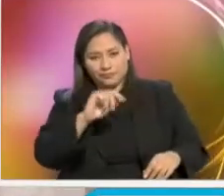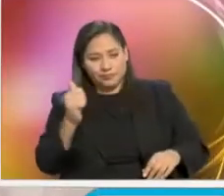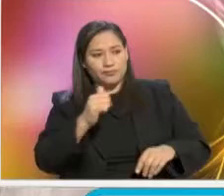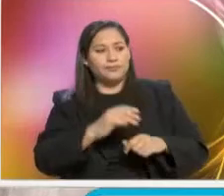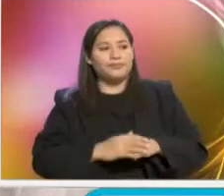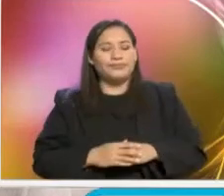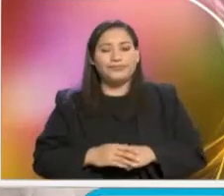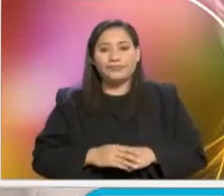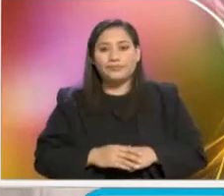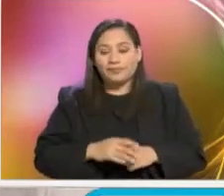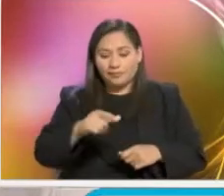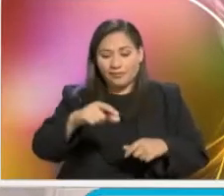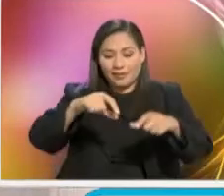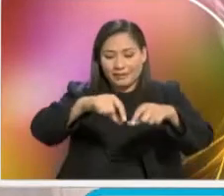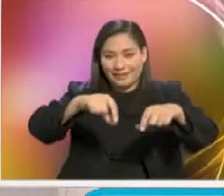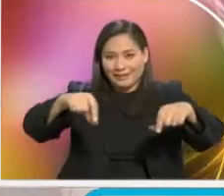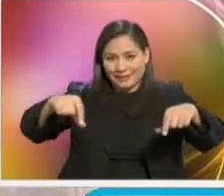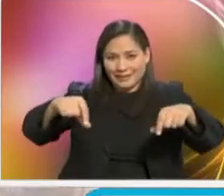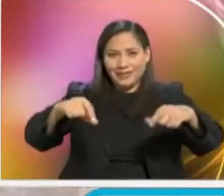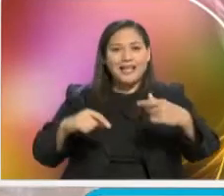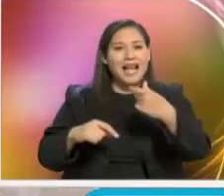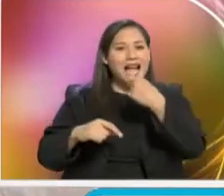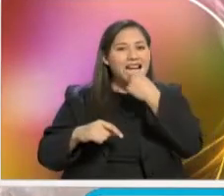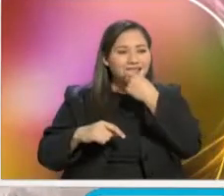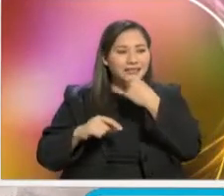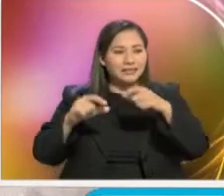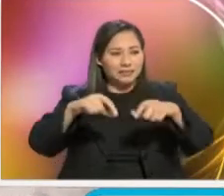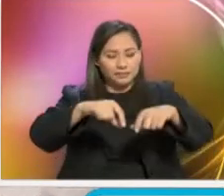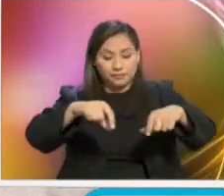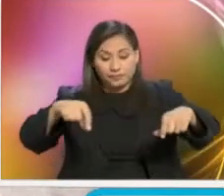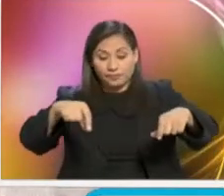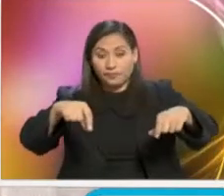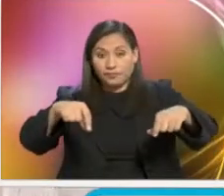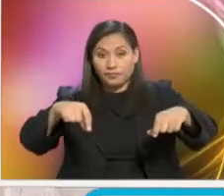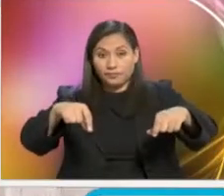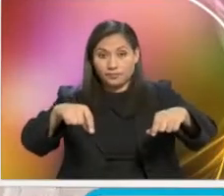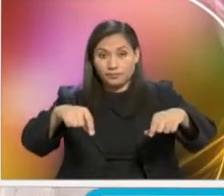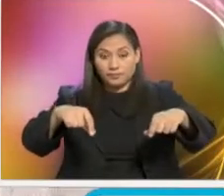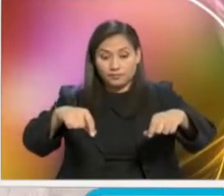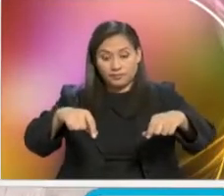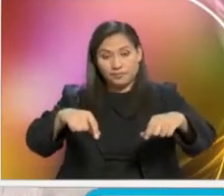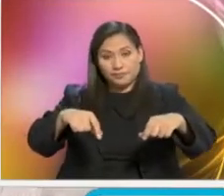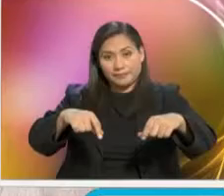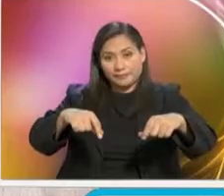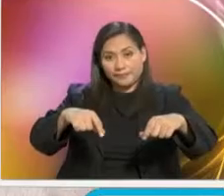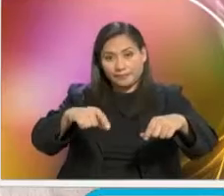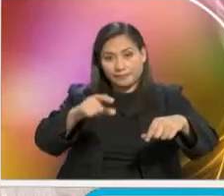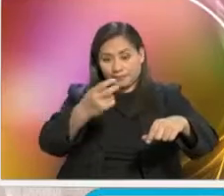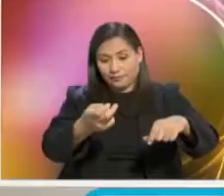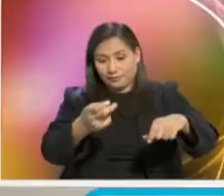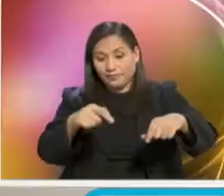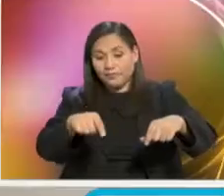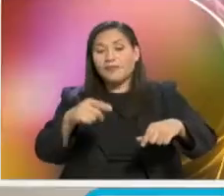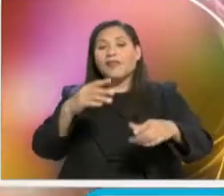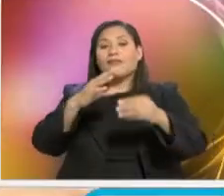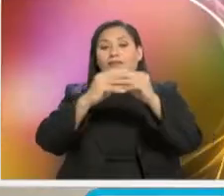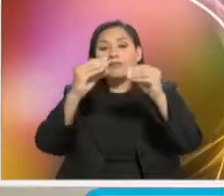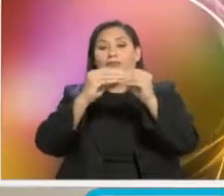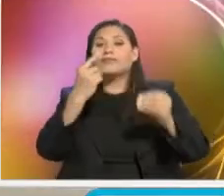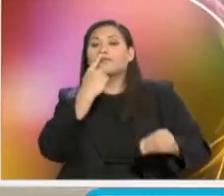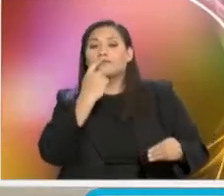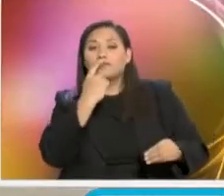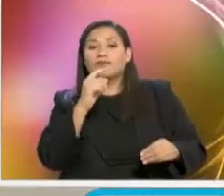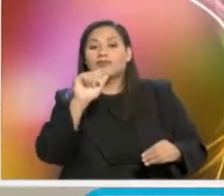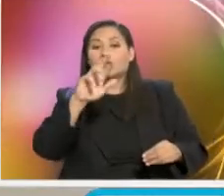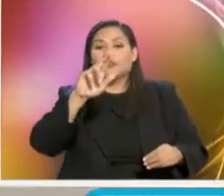caso de unas barras. Aquí yo tengo 2 barras. Mi del lado derecho, esta que tiene arándanos, está muy